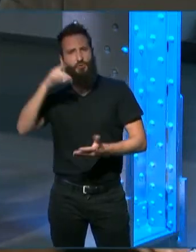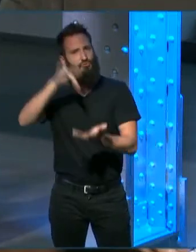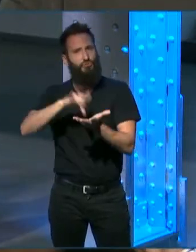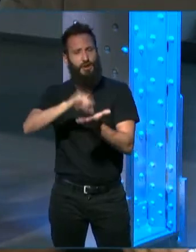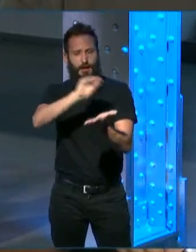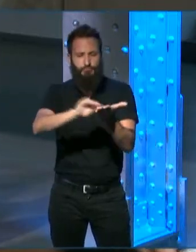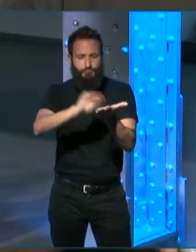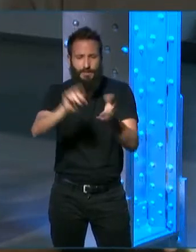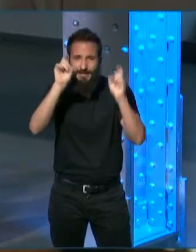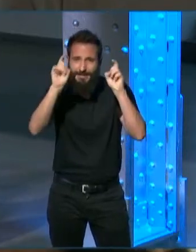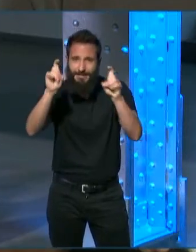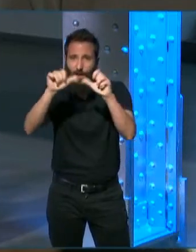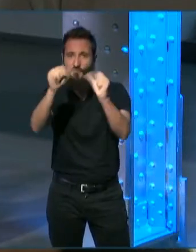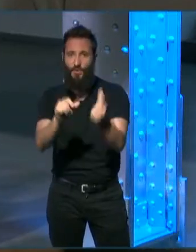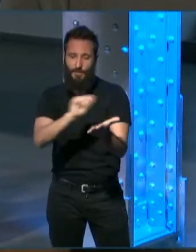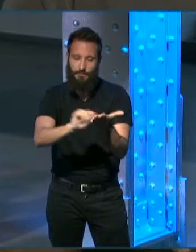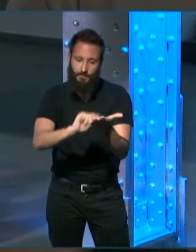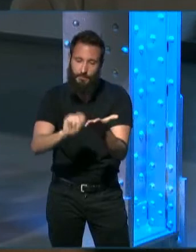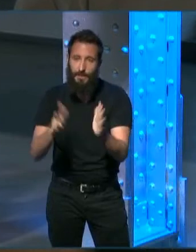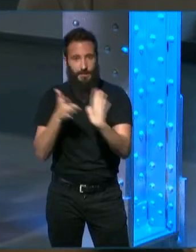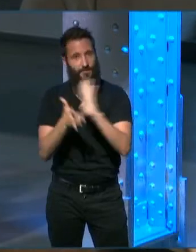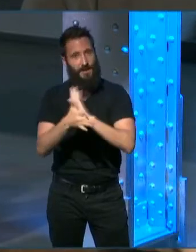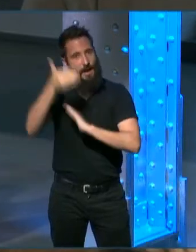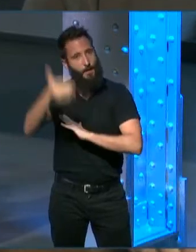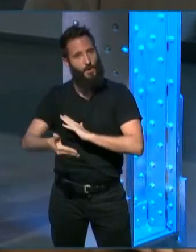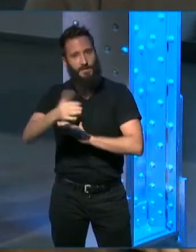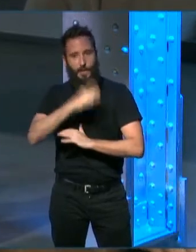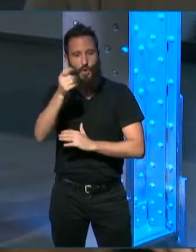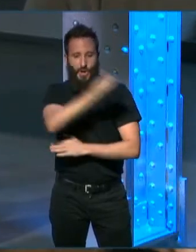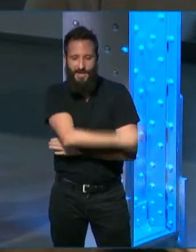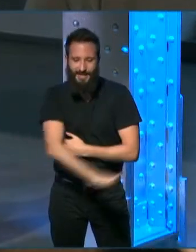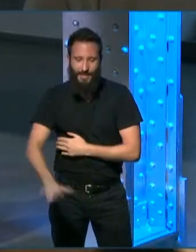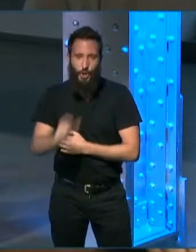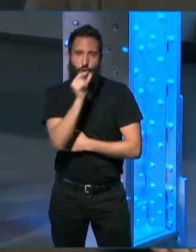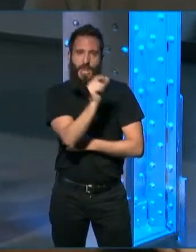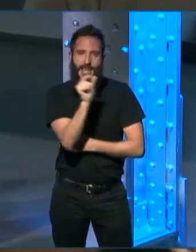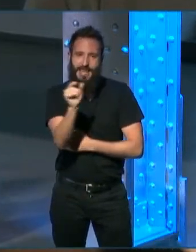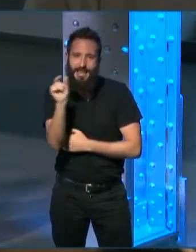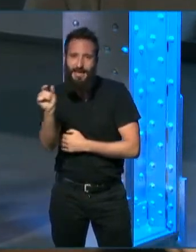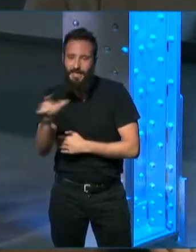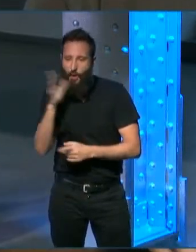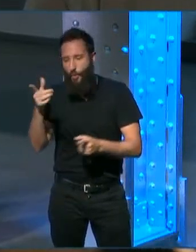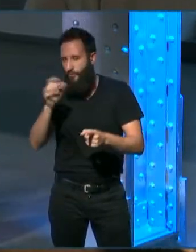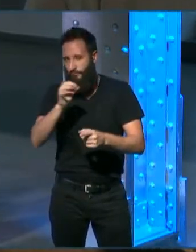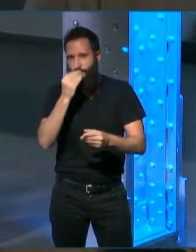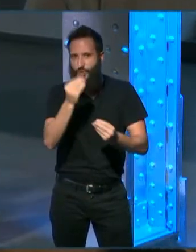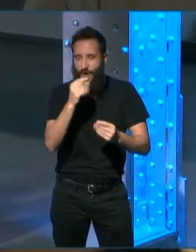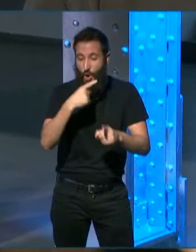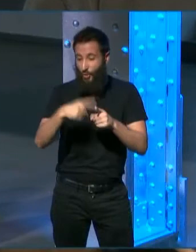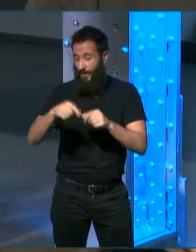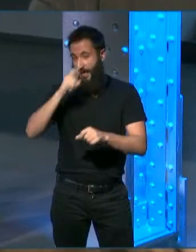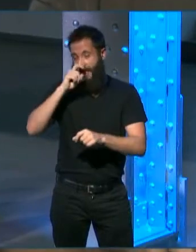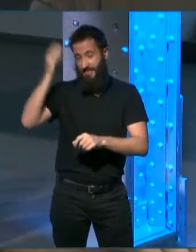niños y que es importante que los niños tengan buena letra y este tipo de cosas tan antiguas que ya no se llevan para